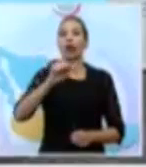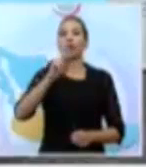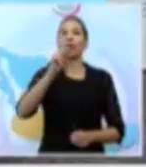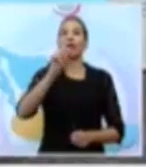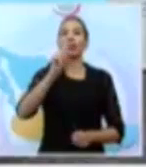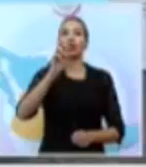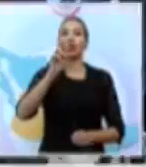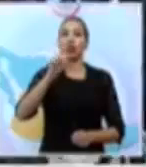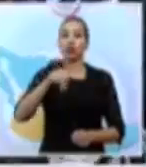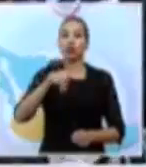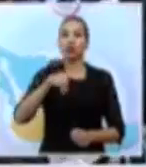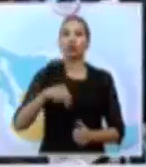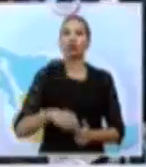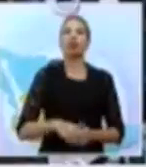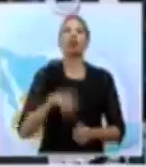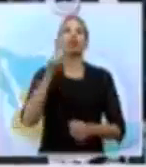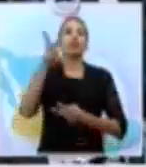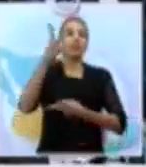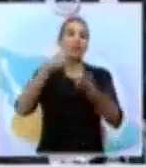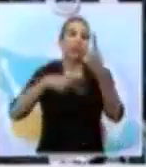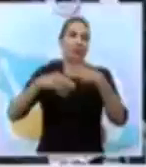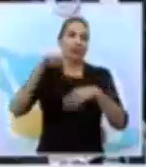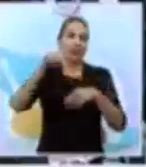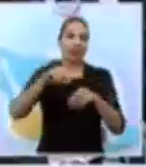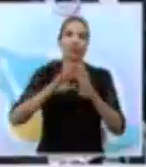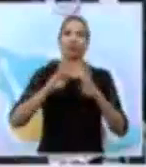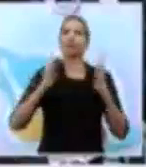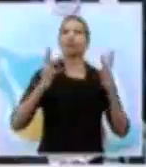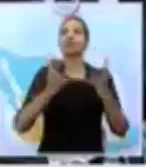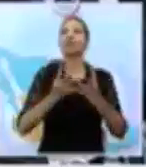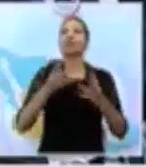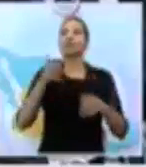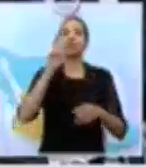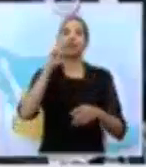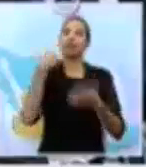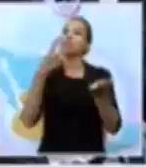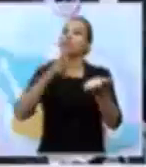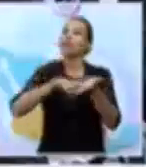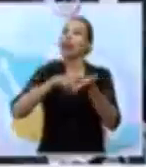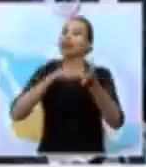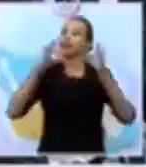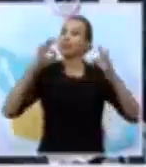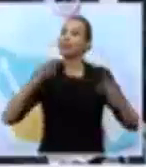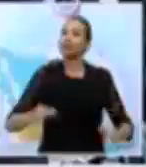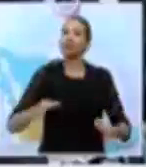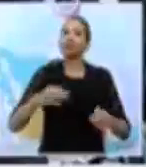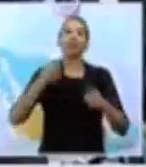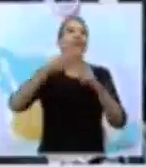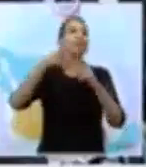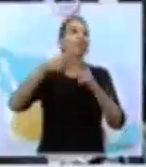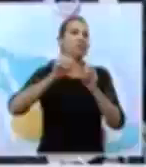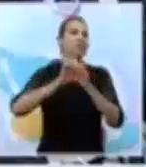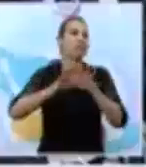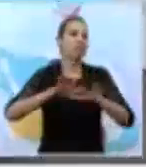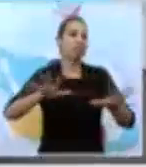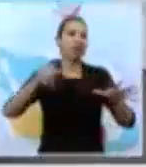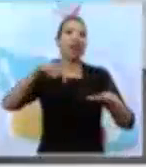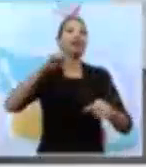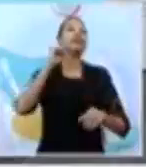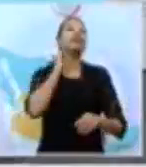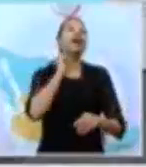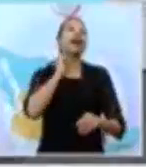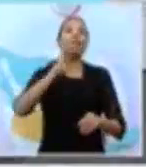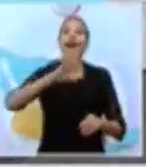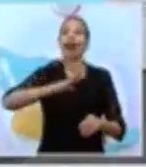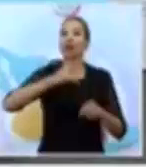quien con su presencia acredita la pluralidad que en el Senado